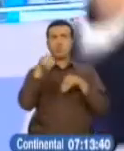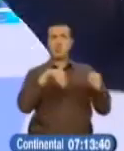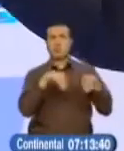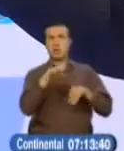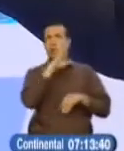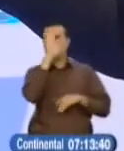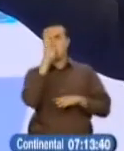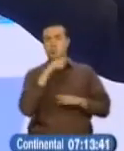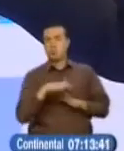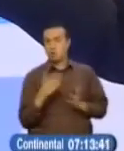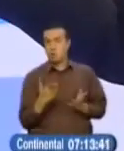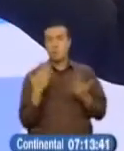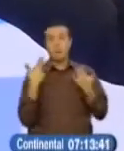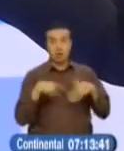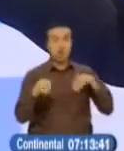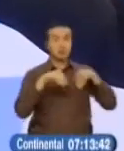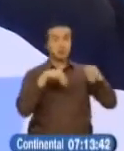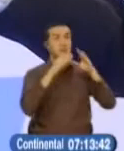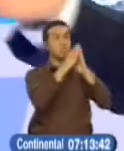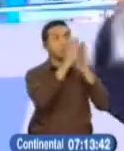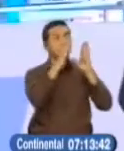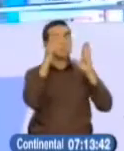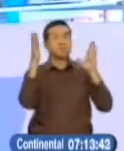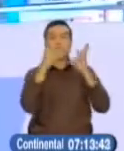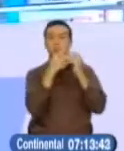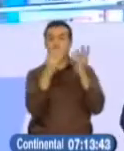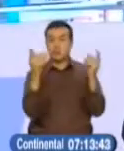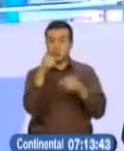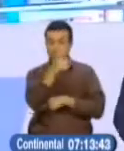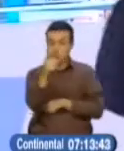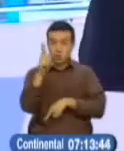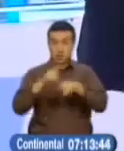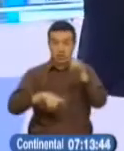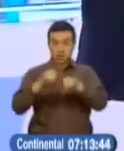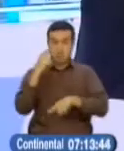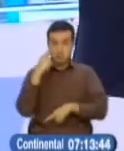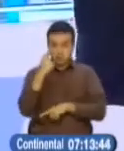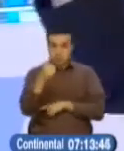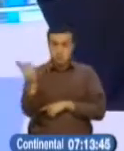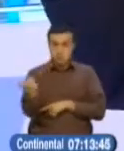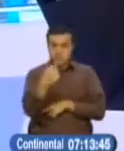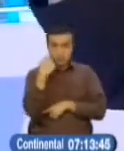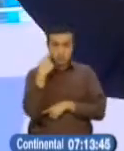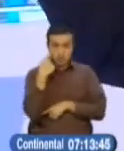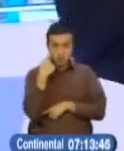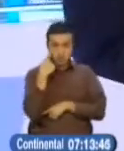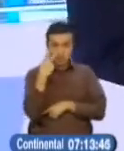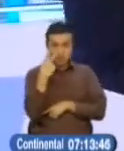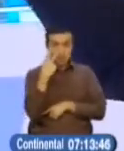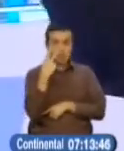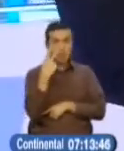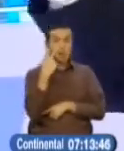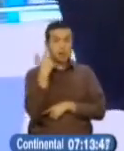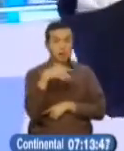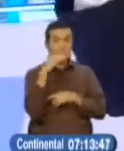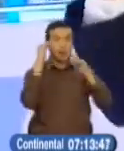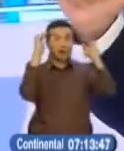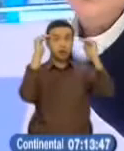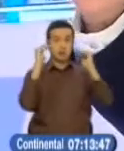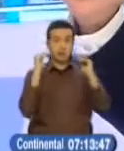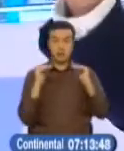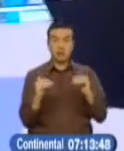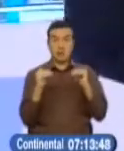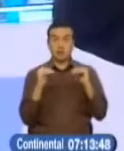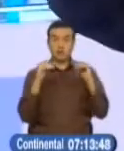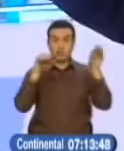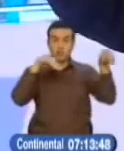supermercado, que ya están las brechas del supermercado. Y usted, amiga, amigo, puede ir con la cinta métrica y medir que en cada una de los anaqueles